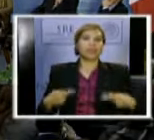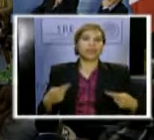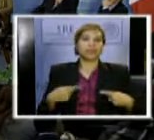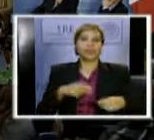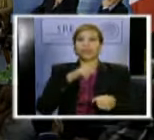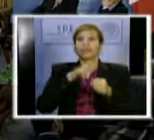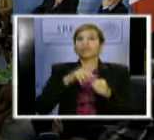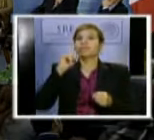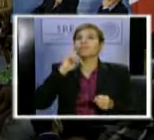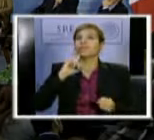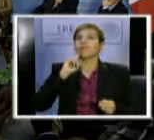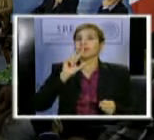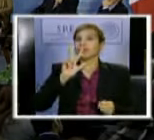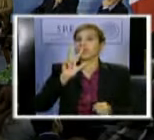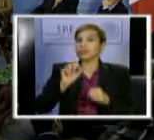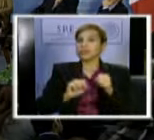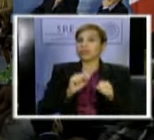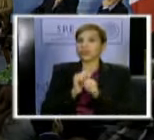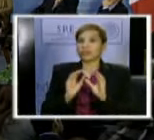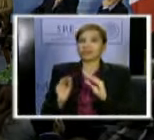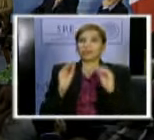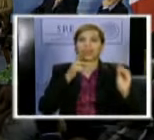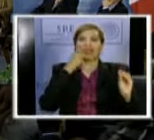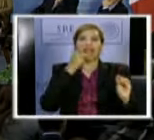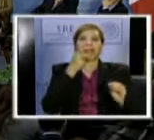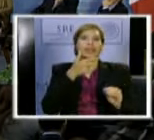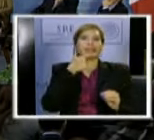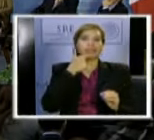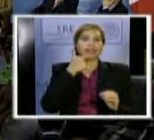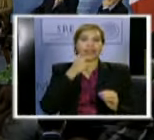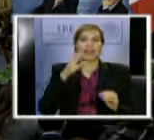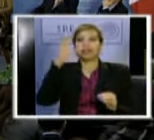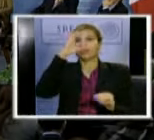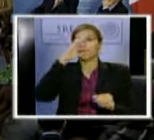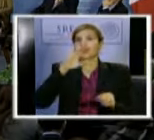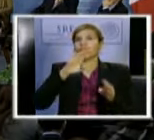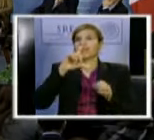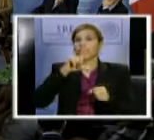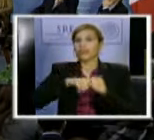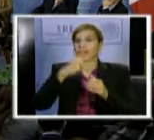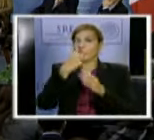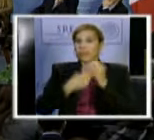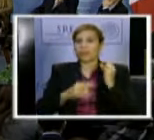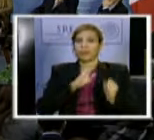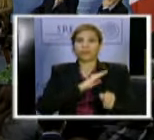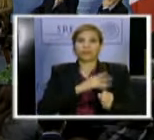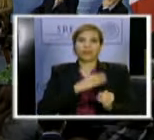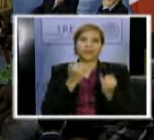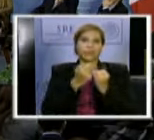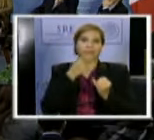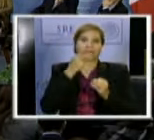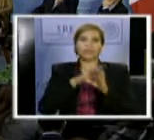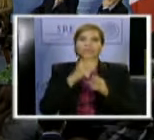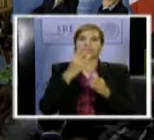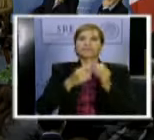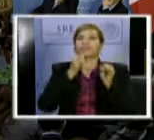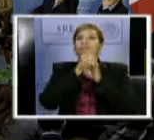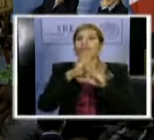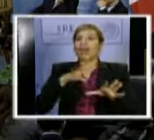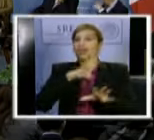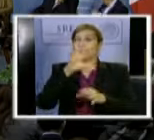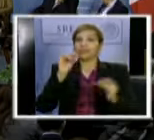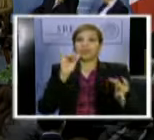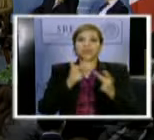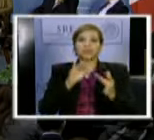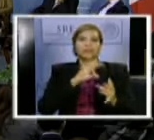promedio es una mujer de 18 años que es bilingüe, bicultural, que está perfectamente conectada con las tecnologías de información,